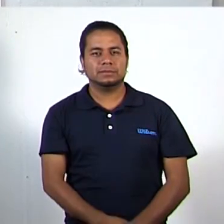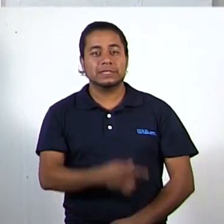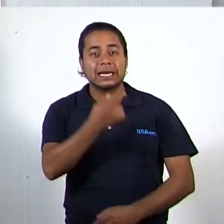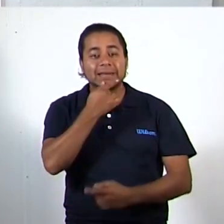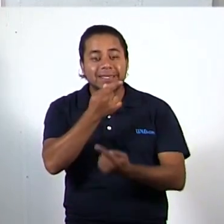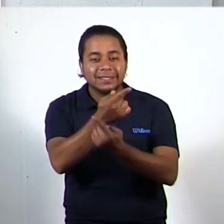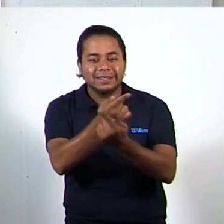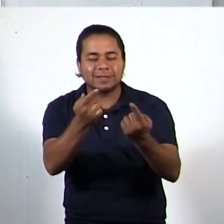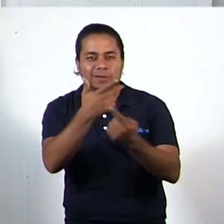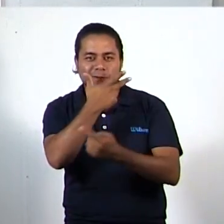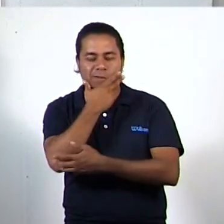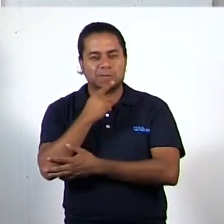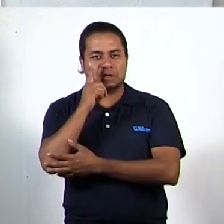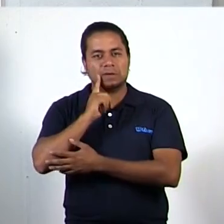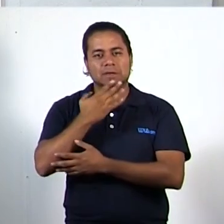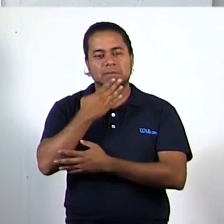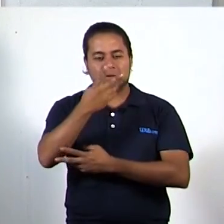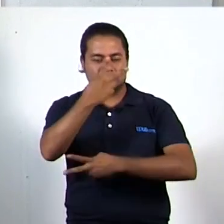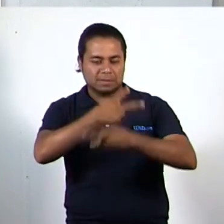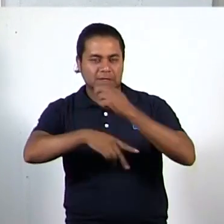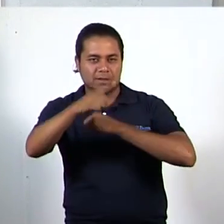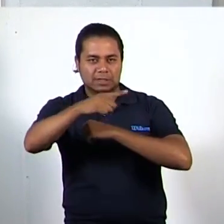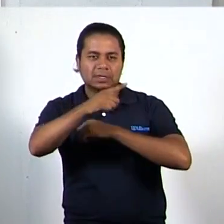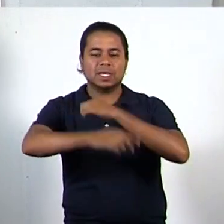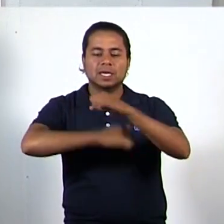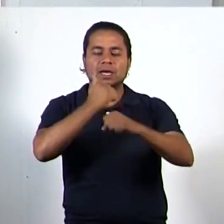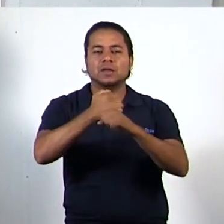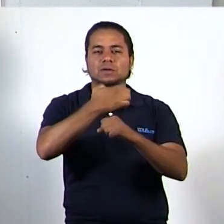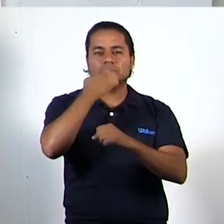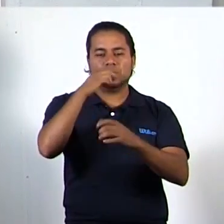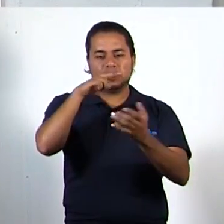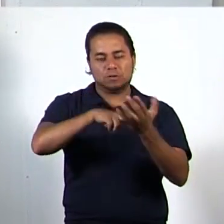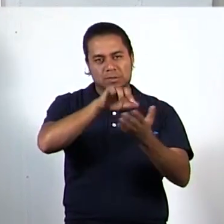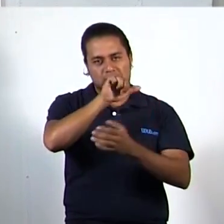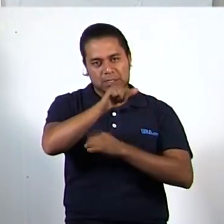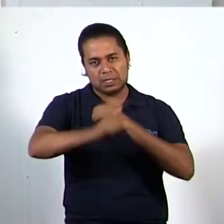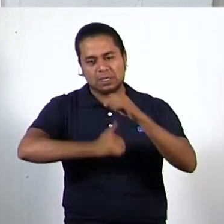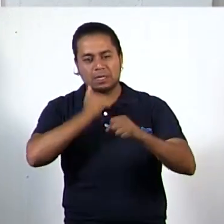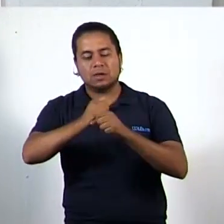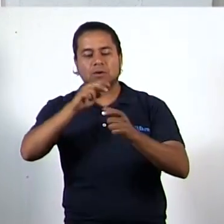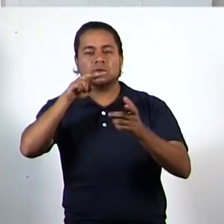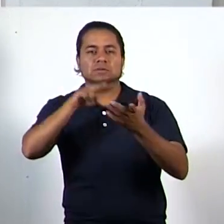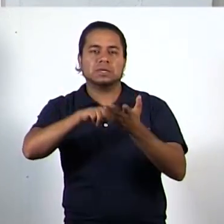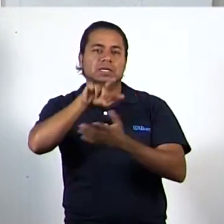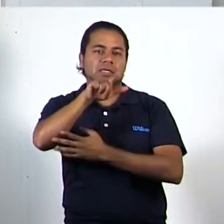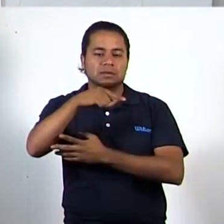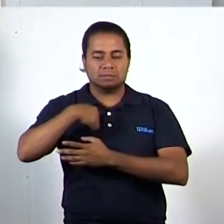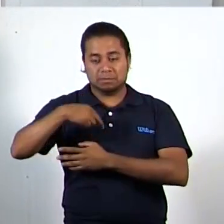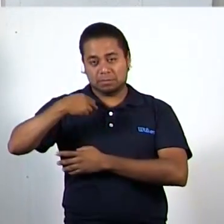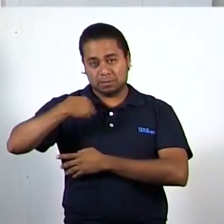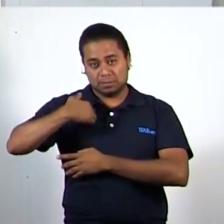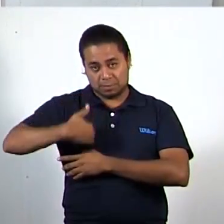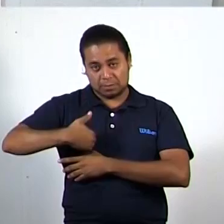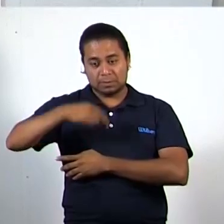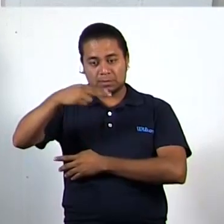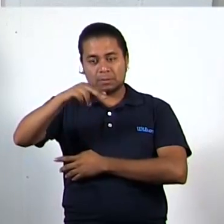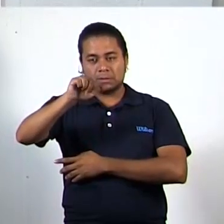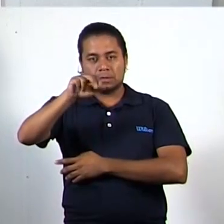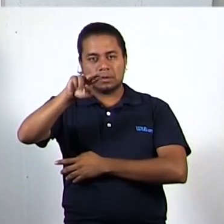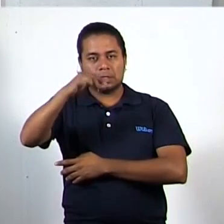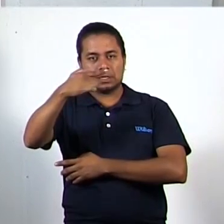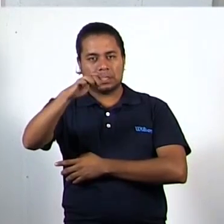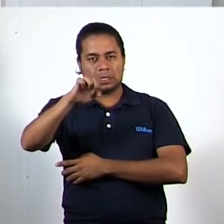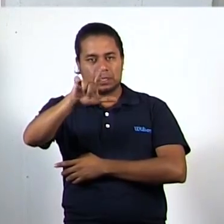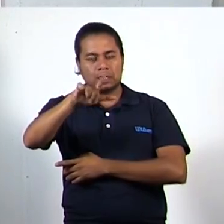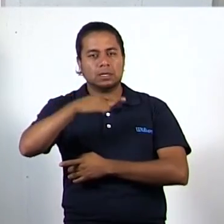Niñas y niños, bienvenidos a este ciclo escolar 2016-2017. Me llamo Ángel Fernando y va a ser un